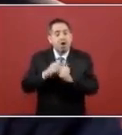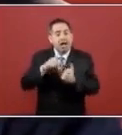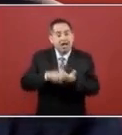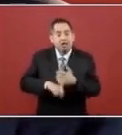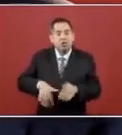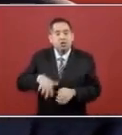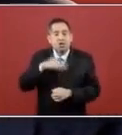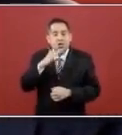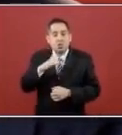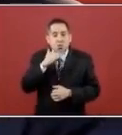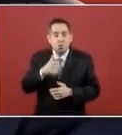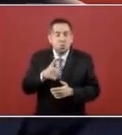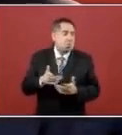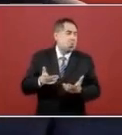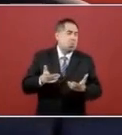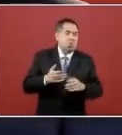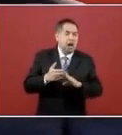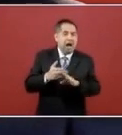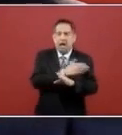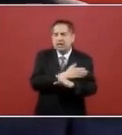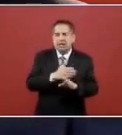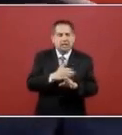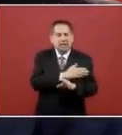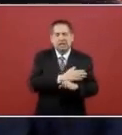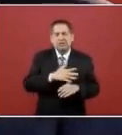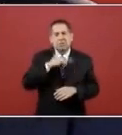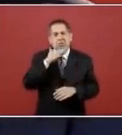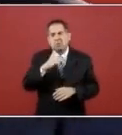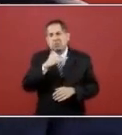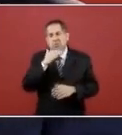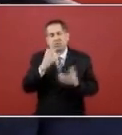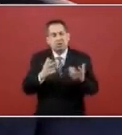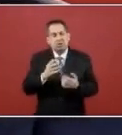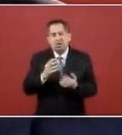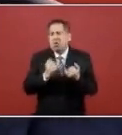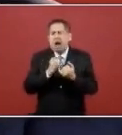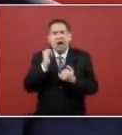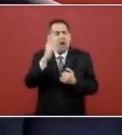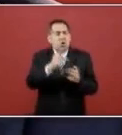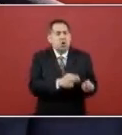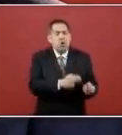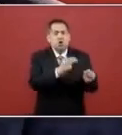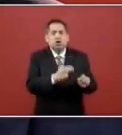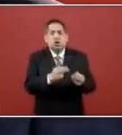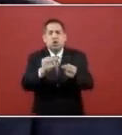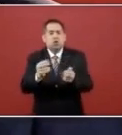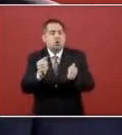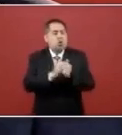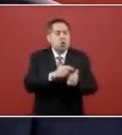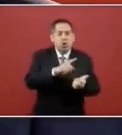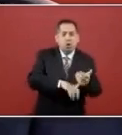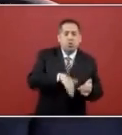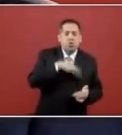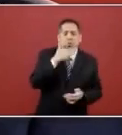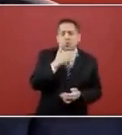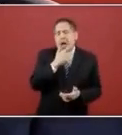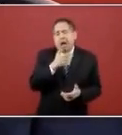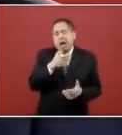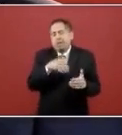corrupción que le imprimieron, cualquier negocio deja de serlo.